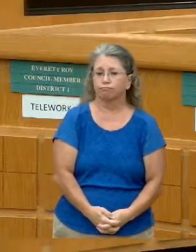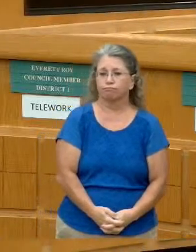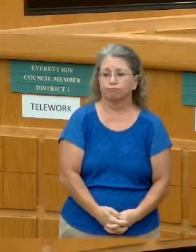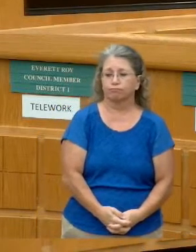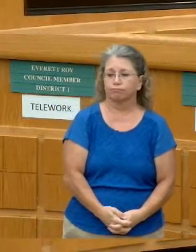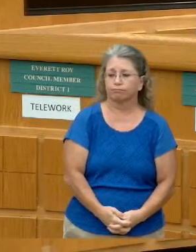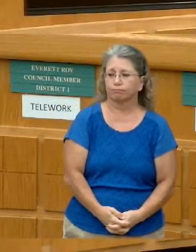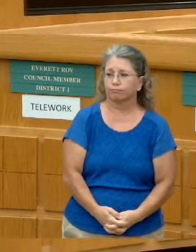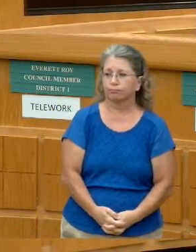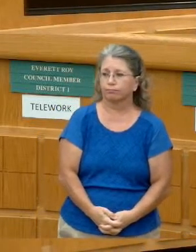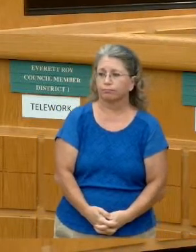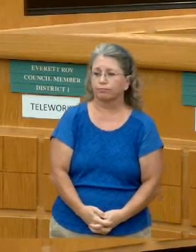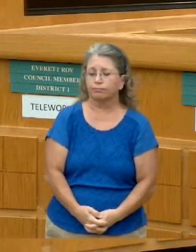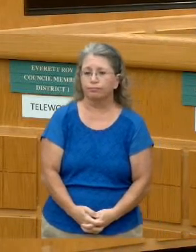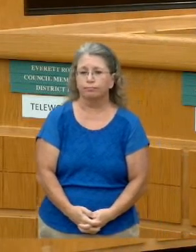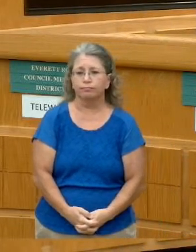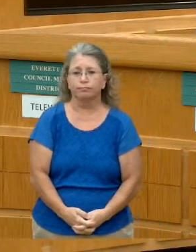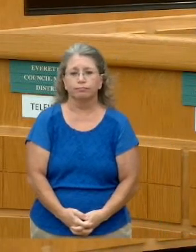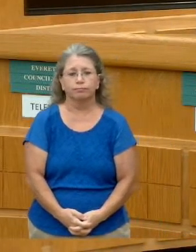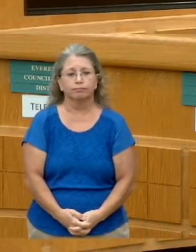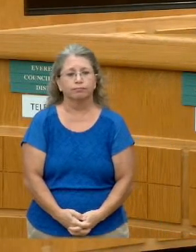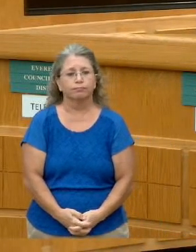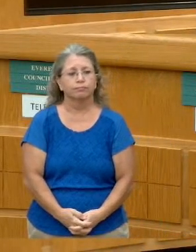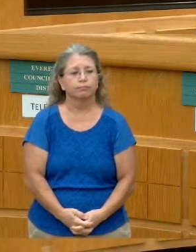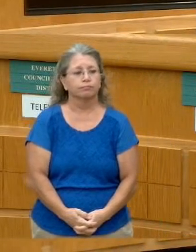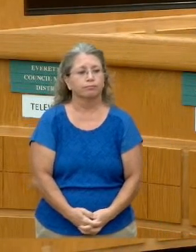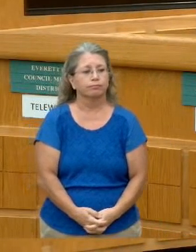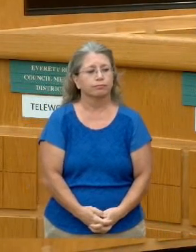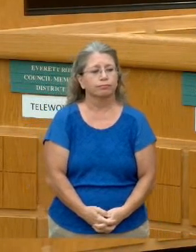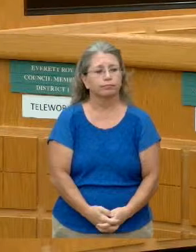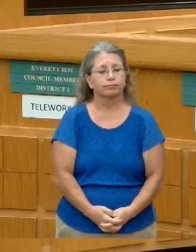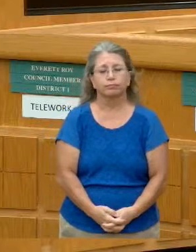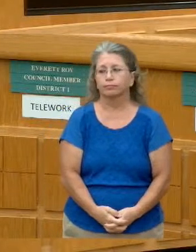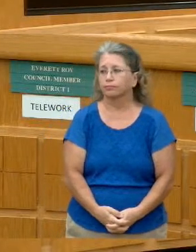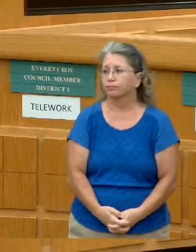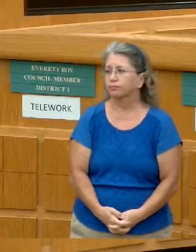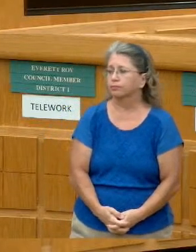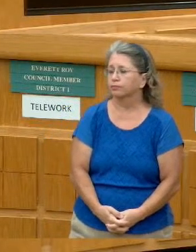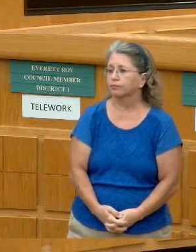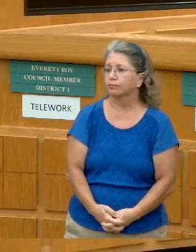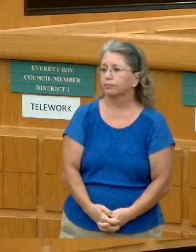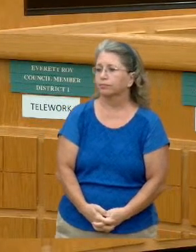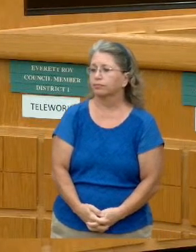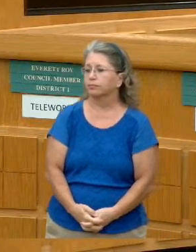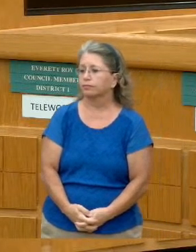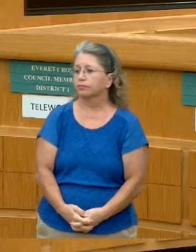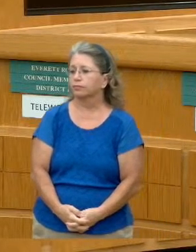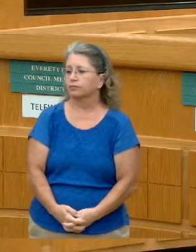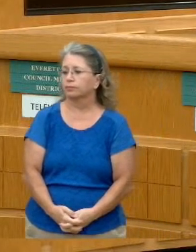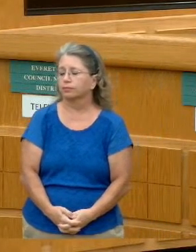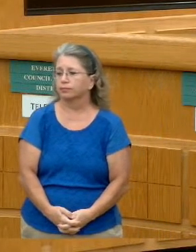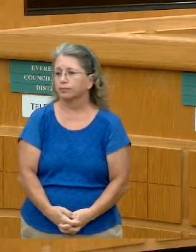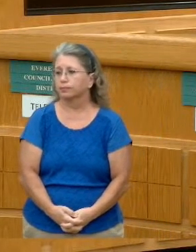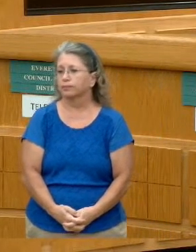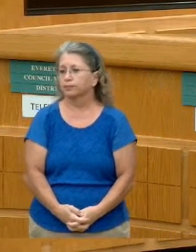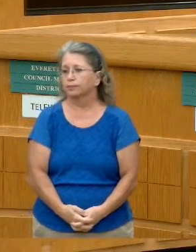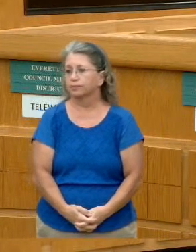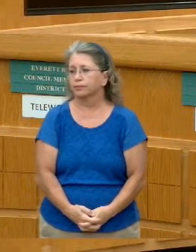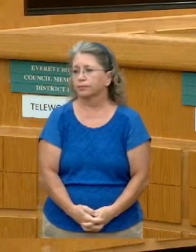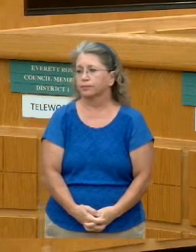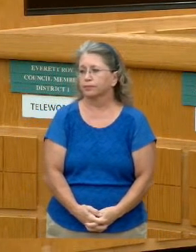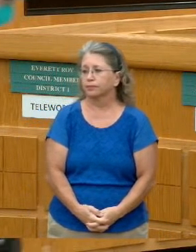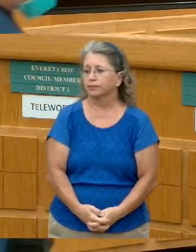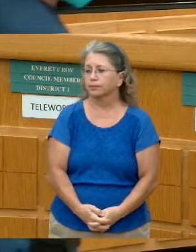Estamos muy agradecidos con las personas que han estado en sus hogares y que han usado sus cubrebocas, pero este uso va a evitar muertes y más